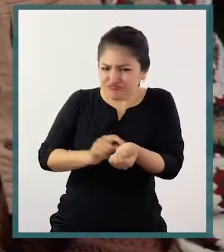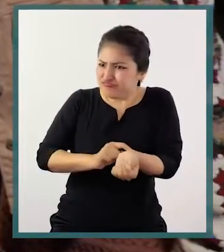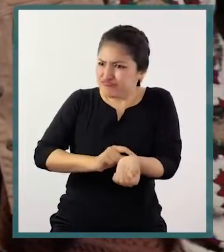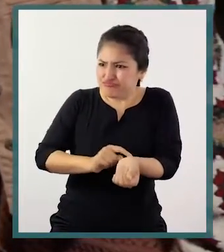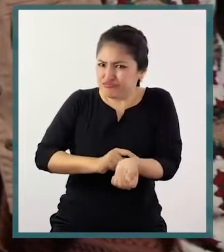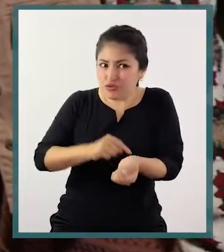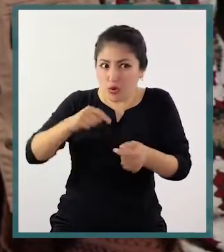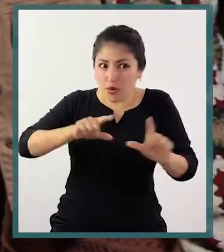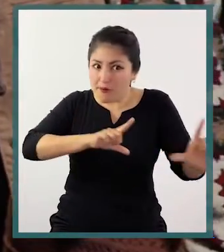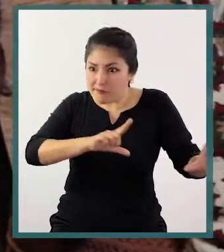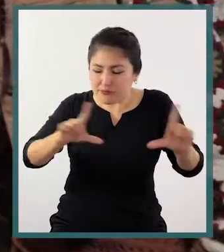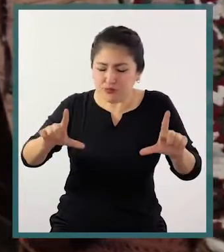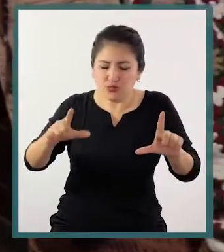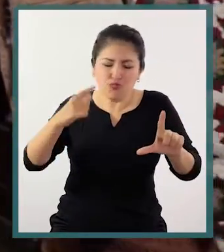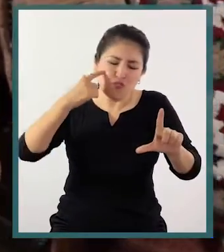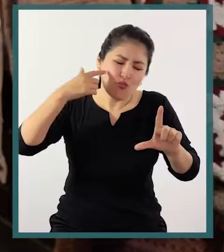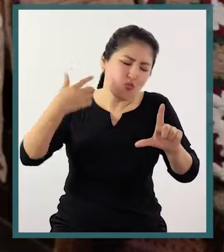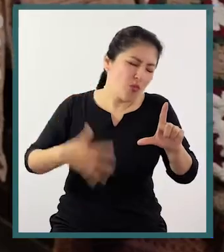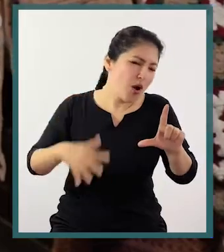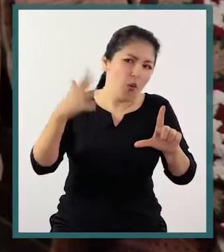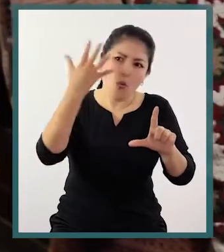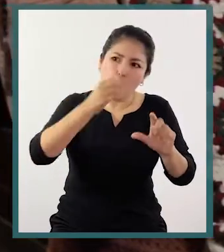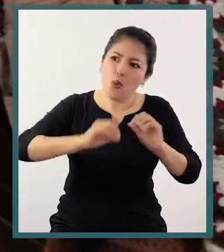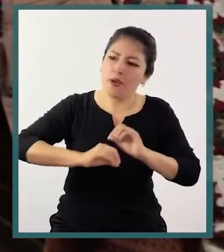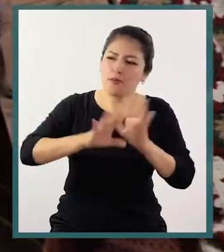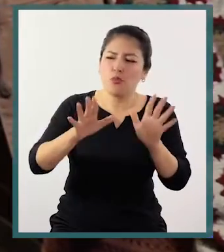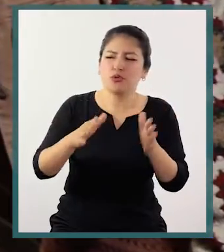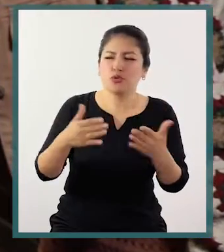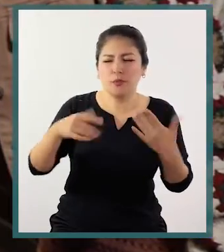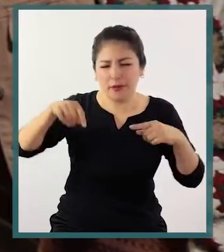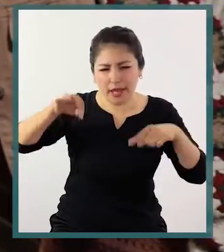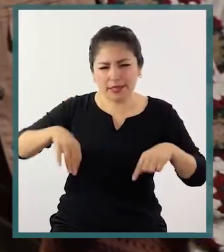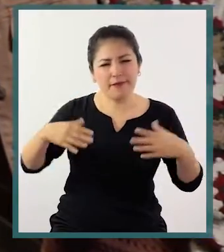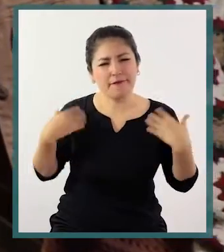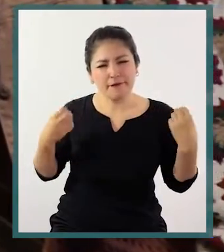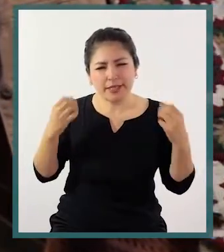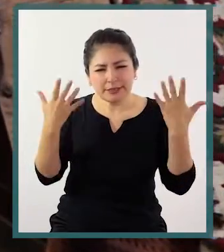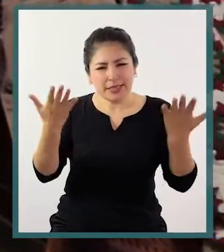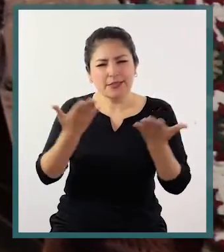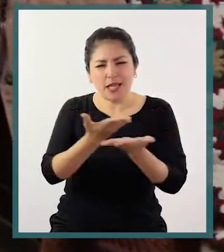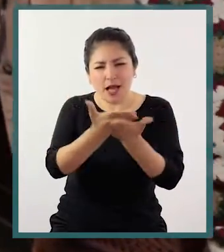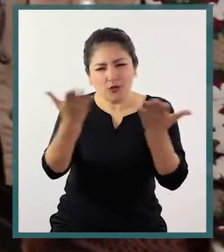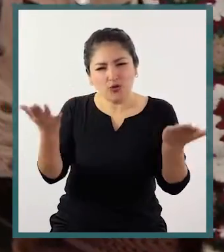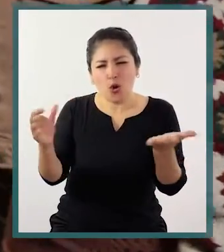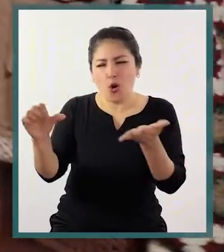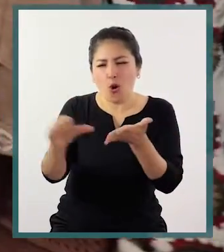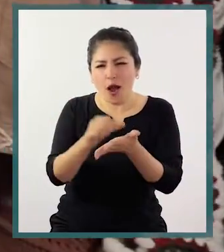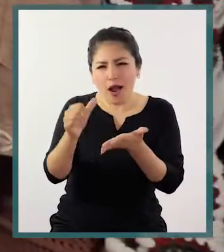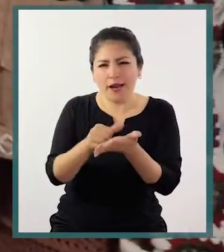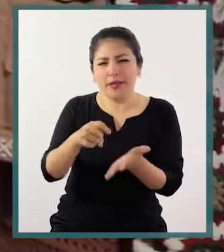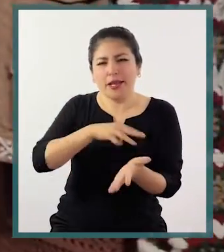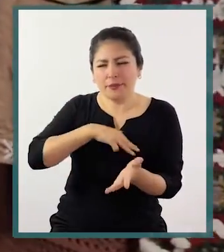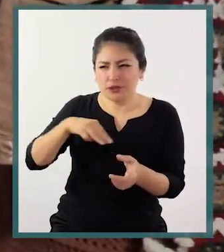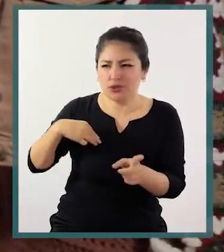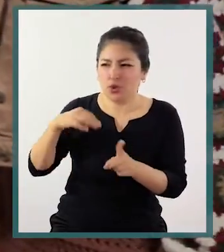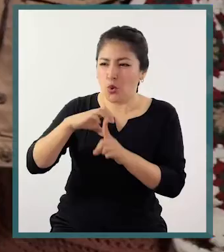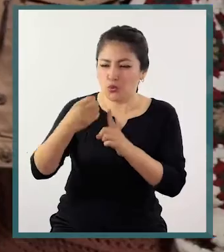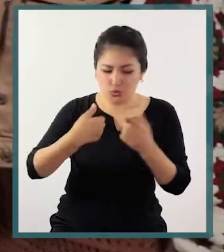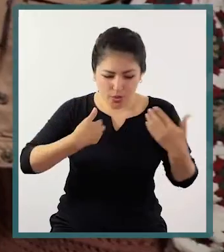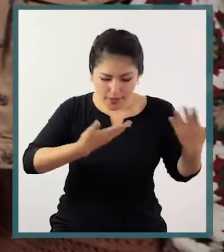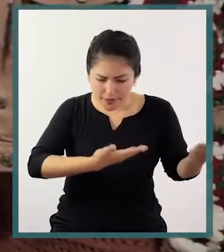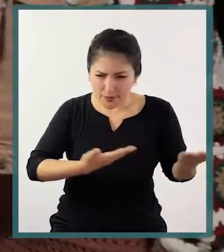Todo lo que ha presentado ahora es extraordinario, la verdad. Muchas felicitaciones a todo el elenco, al ministerio, por darnos